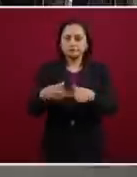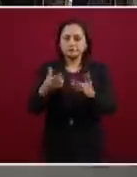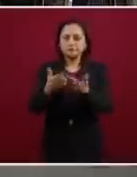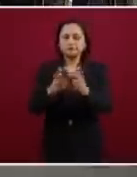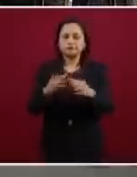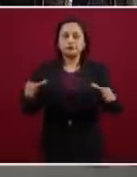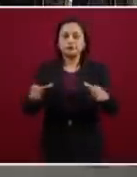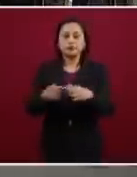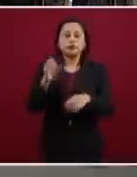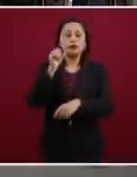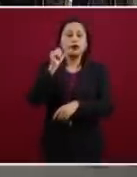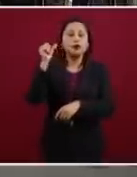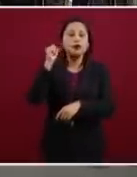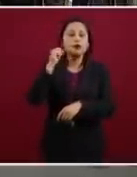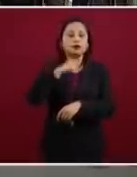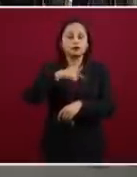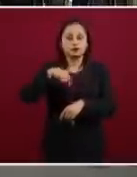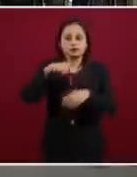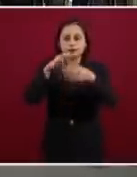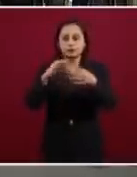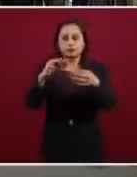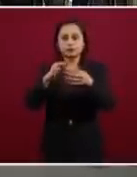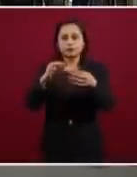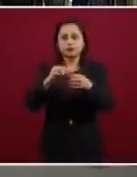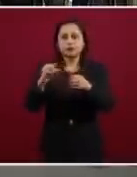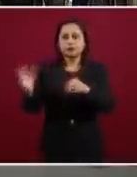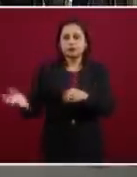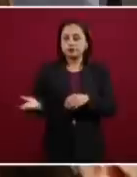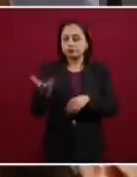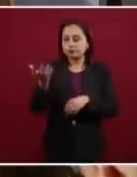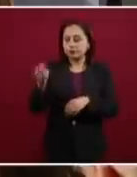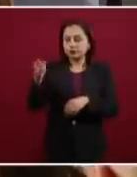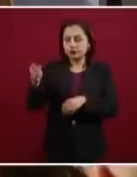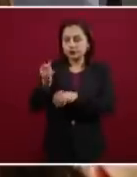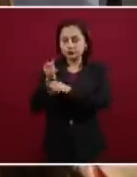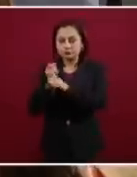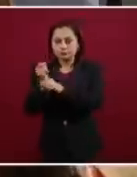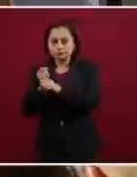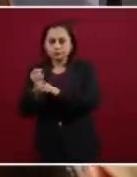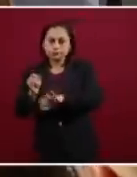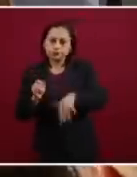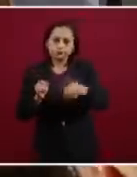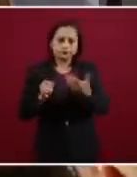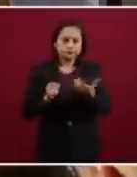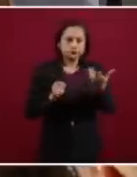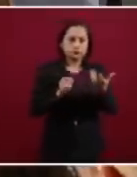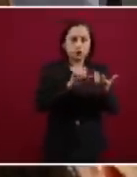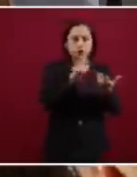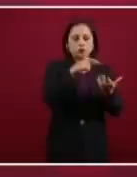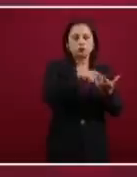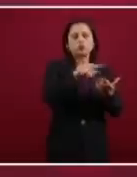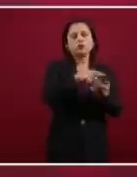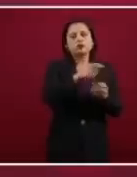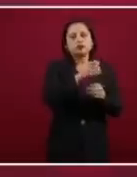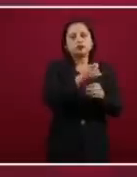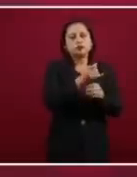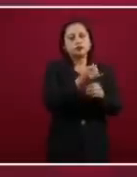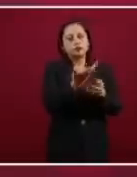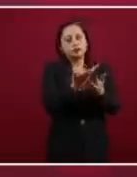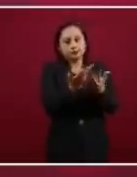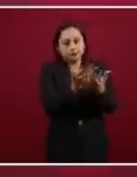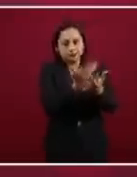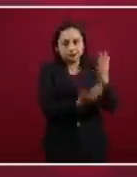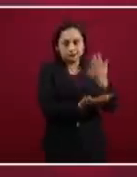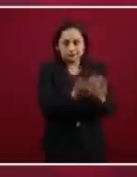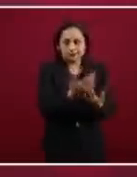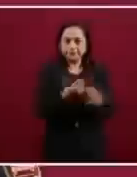mencionamos que tiene una parte de inteligencia en la parte operativa a él llega toda todos los datos y